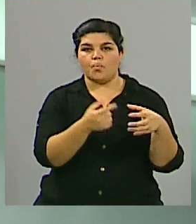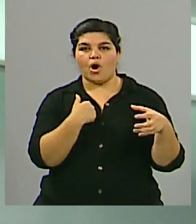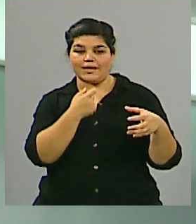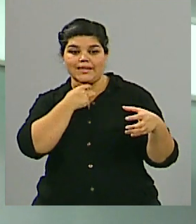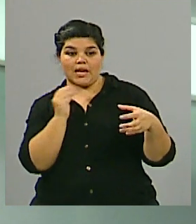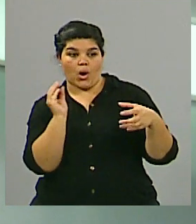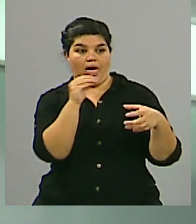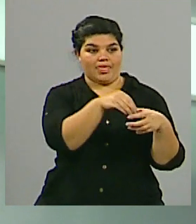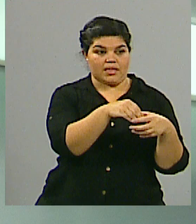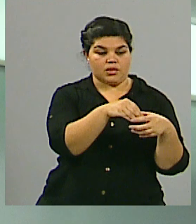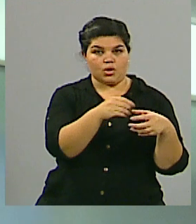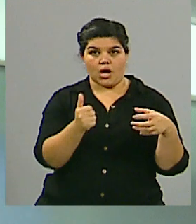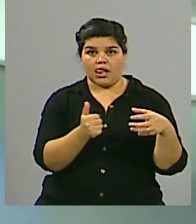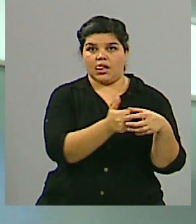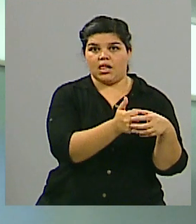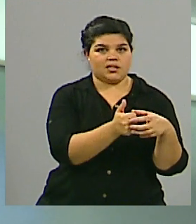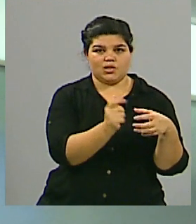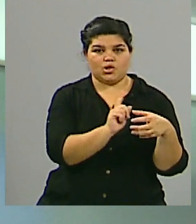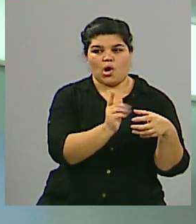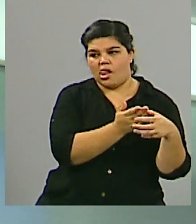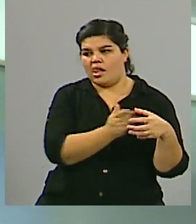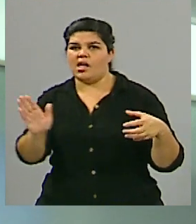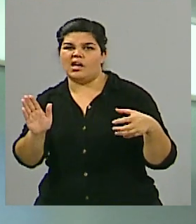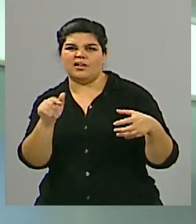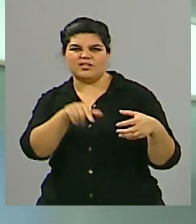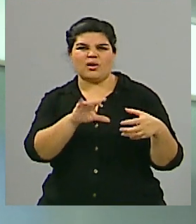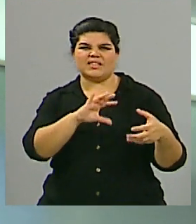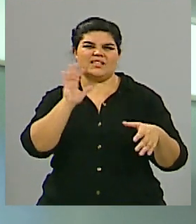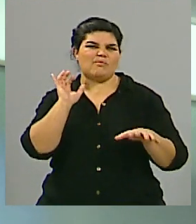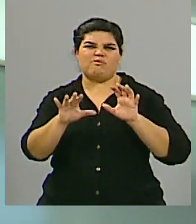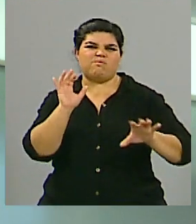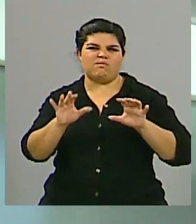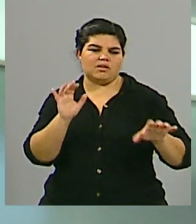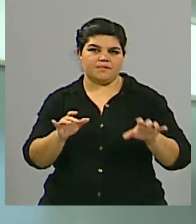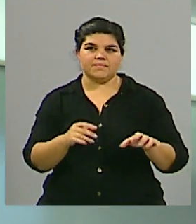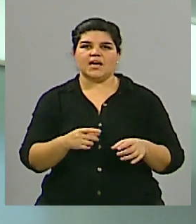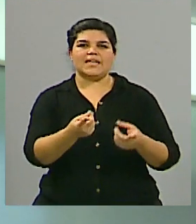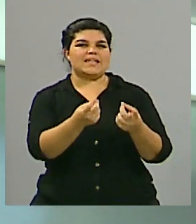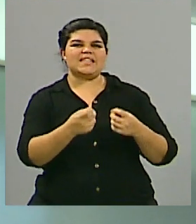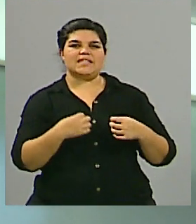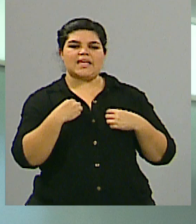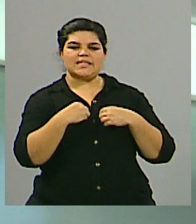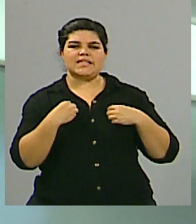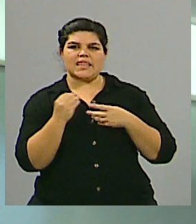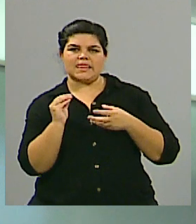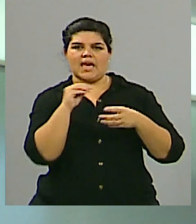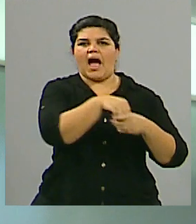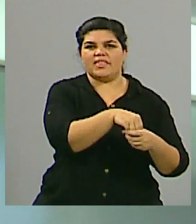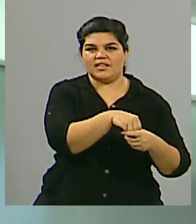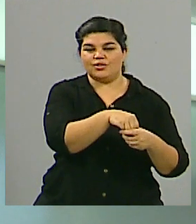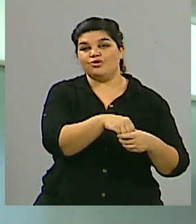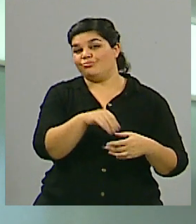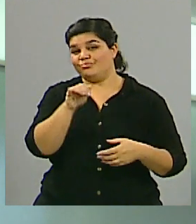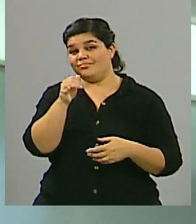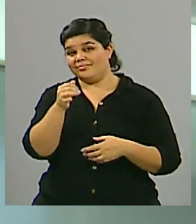aquí y no pertenezco, entonces, bueno, pueden haber esa un poco necesidad más de pertenencia que tienen, exacto, ¿no? que en definitiva tiene que